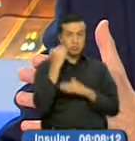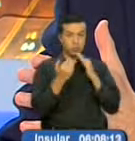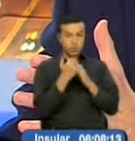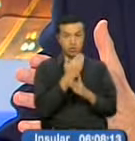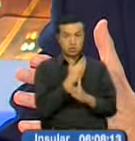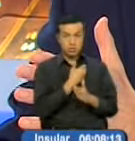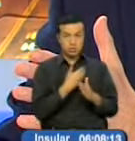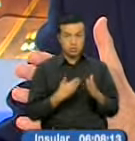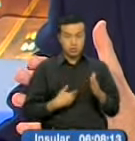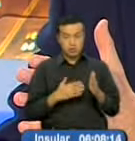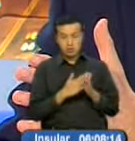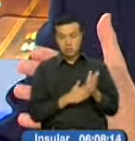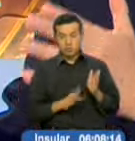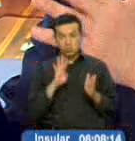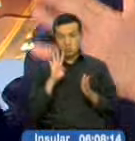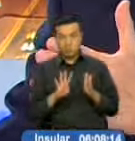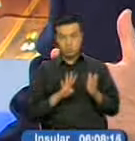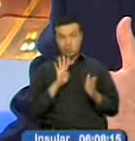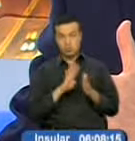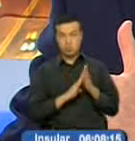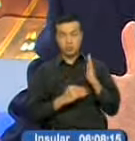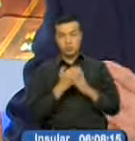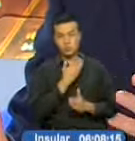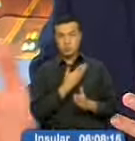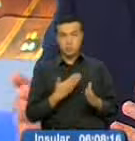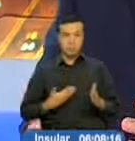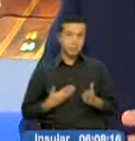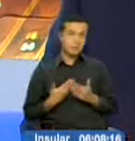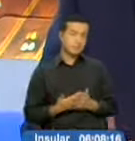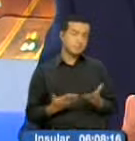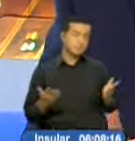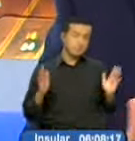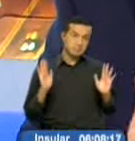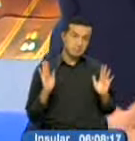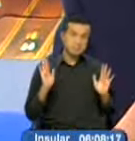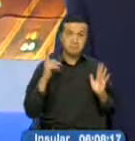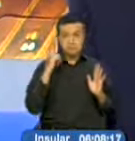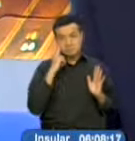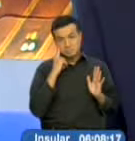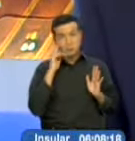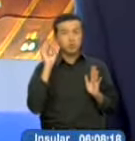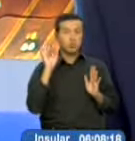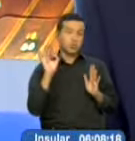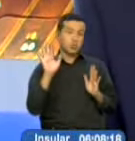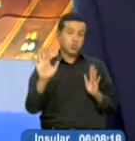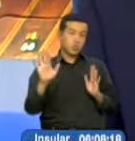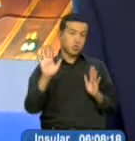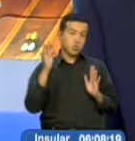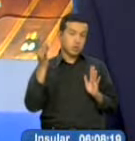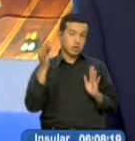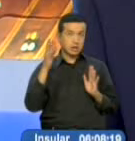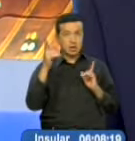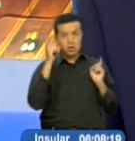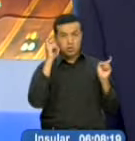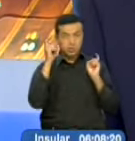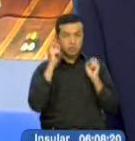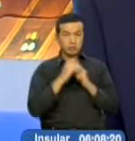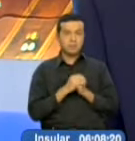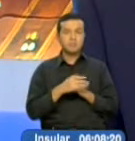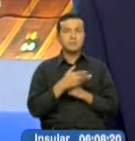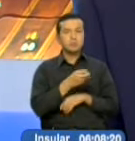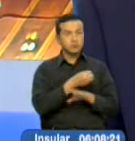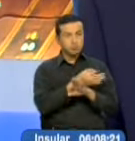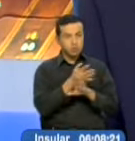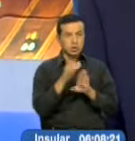periodo democrático de 4 años con un nuevo presidente que seguramente le impregnará su propio estilo. ¿Usted recomendaría revisar